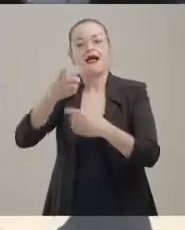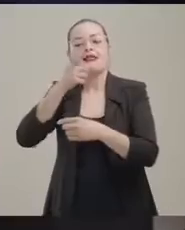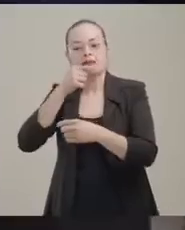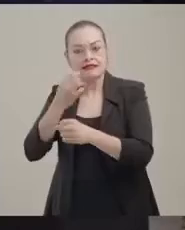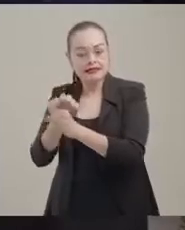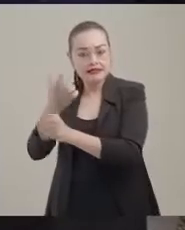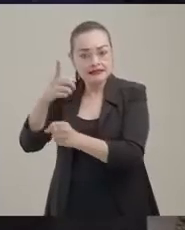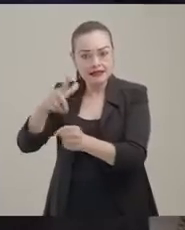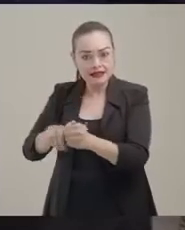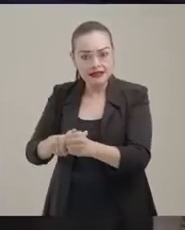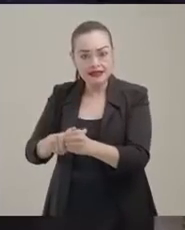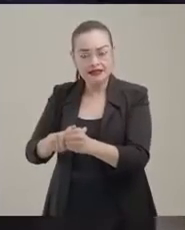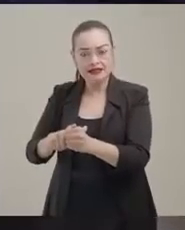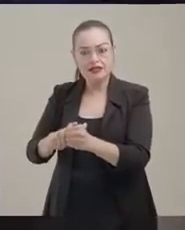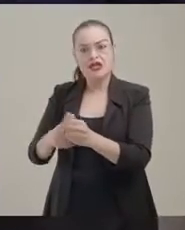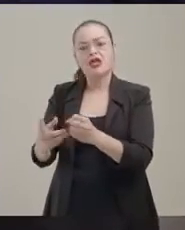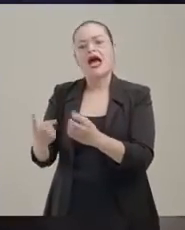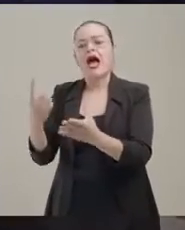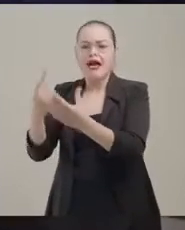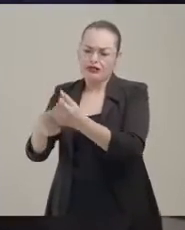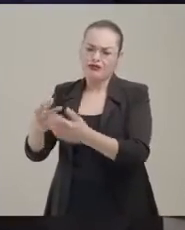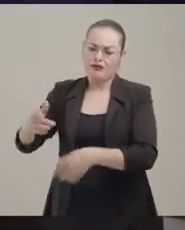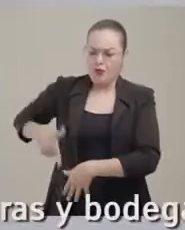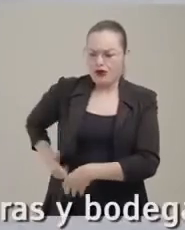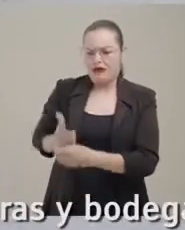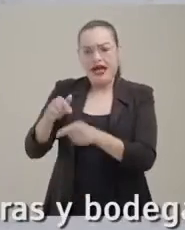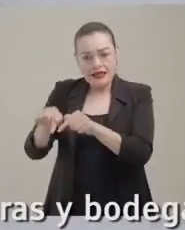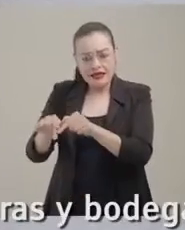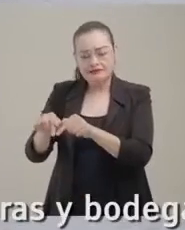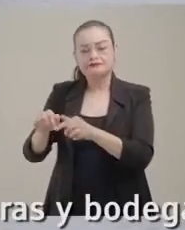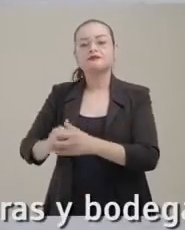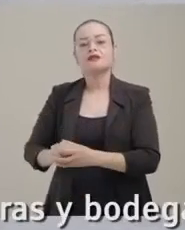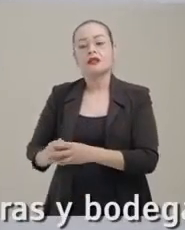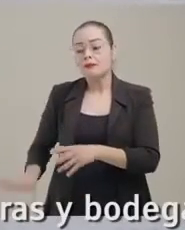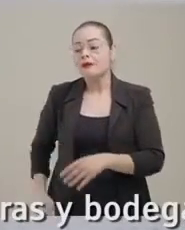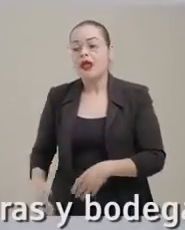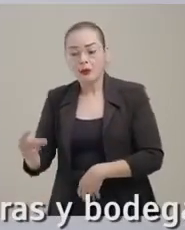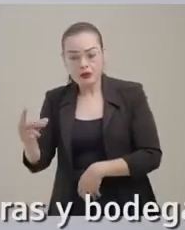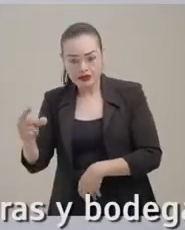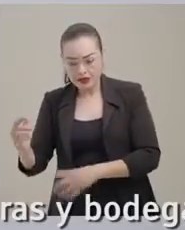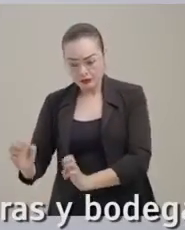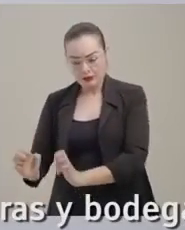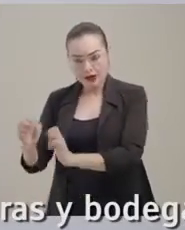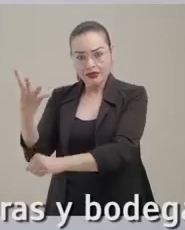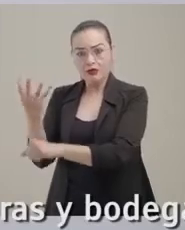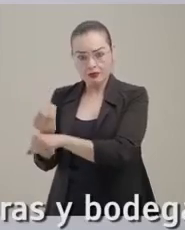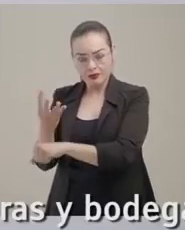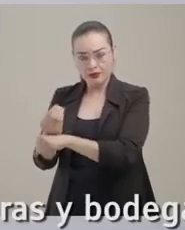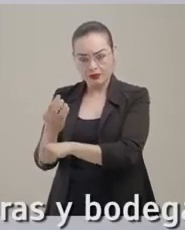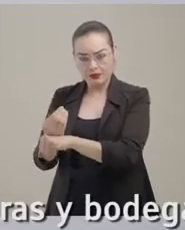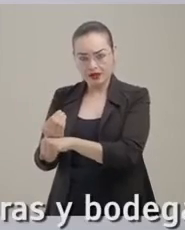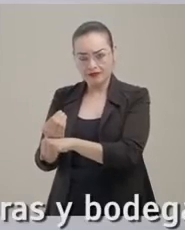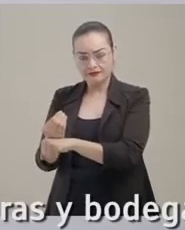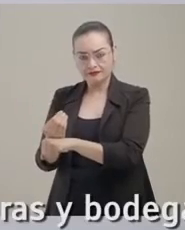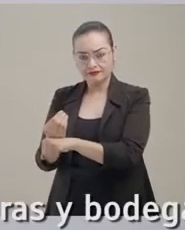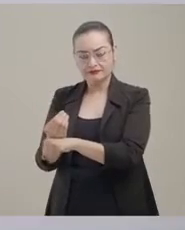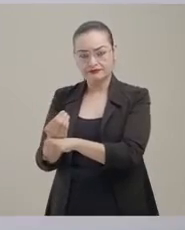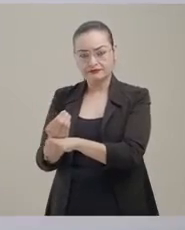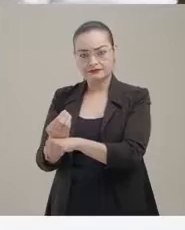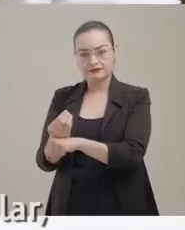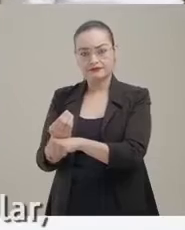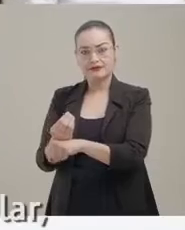Policía Estatal el depósito de armamento y municiones. Para los binomios caninos, construimos la unidad de perreras y